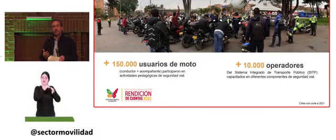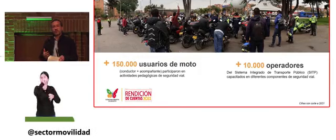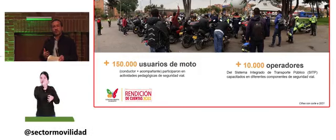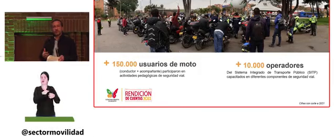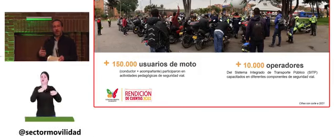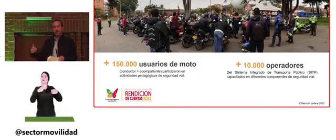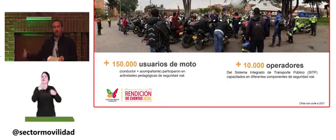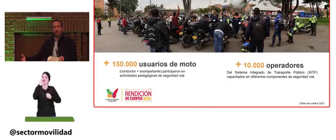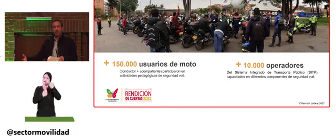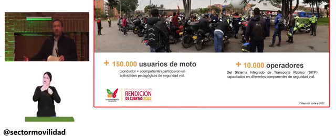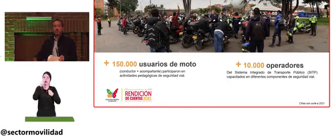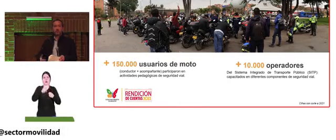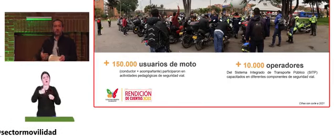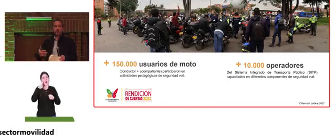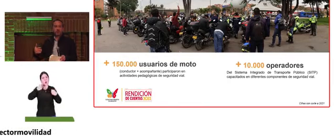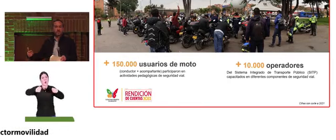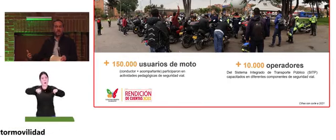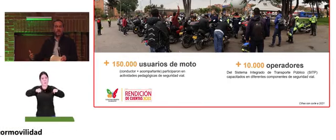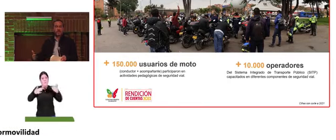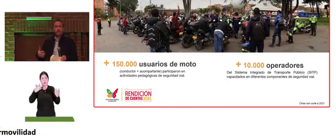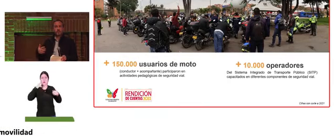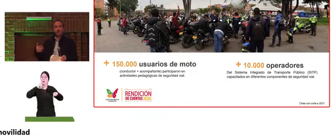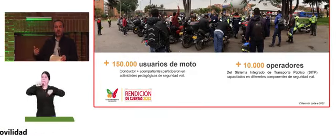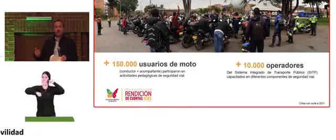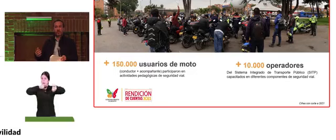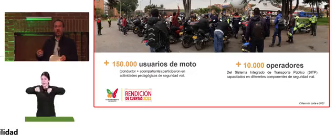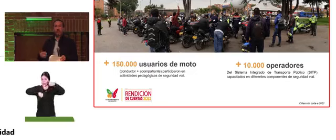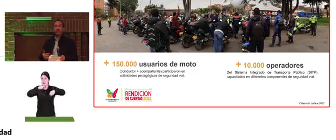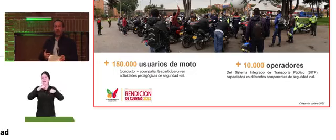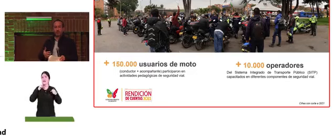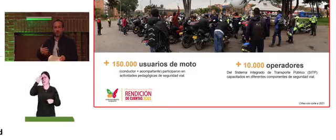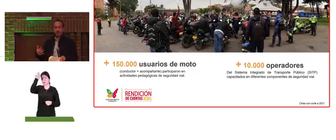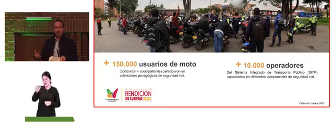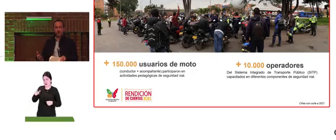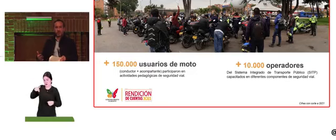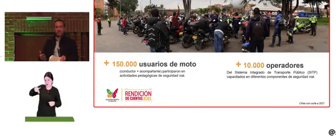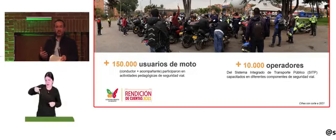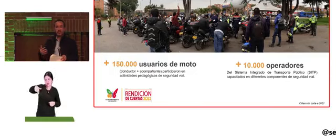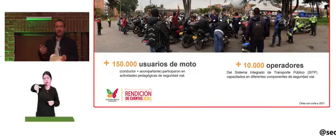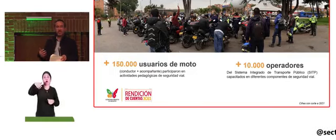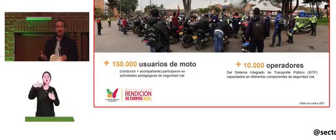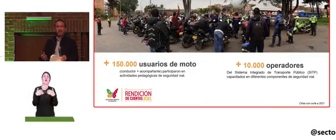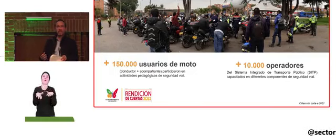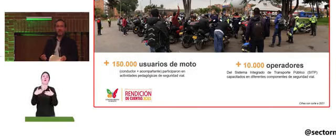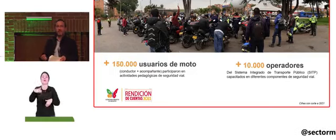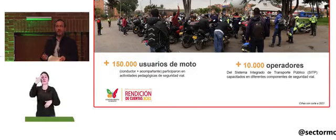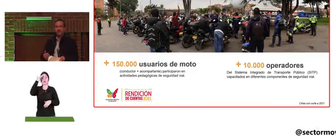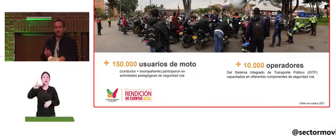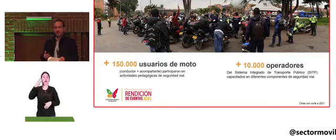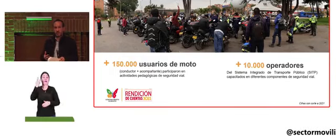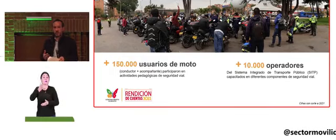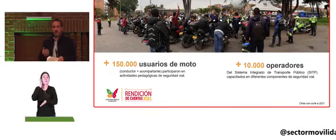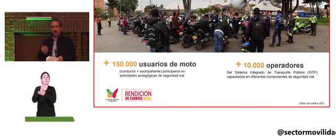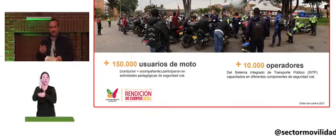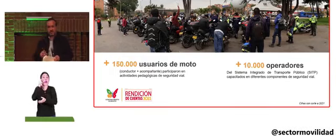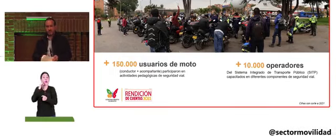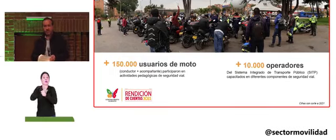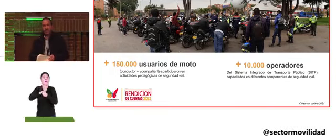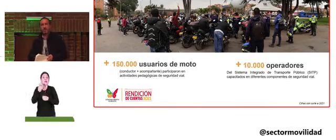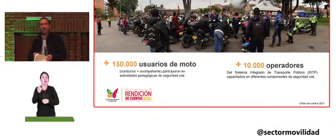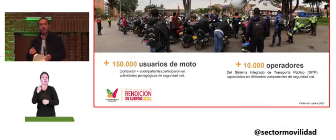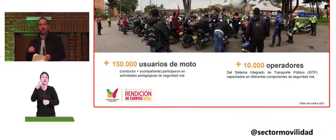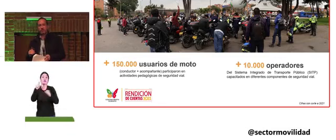con respecto a la moto, con respecto a la bicicleta, con respecto al peatón, porque pues son actores vulnerables en la vía que tenemos que cuidar y